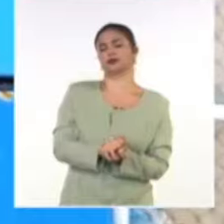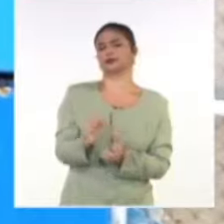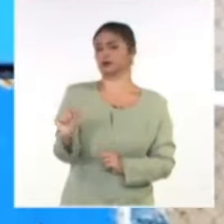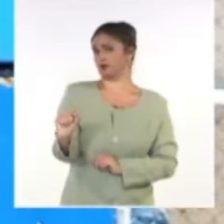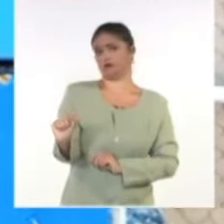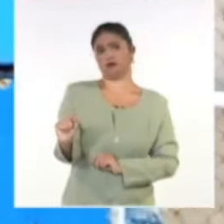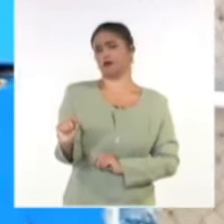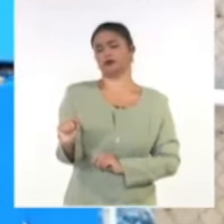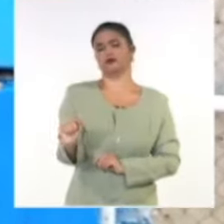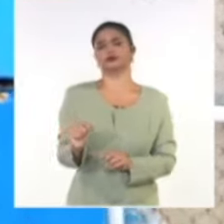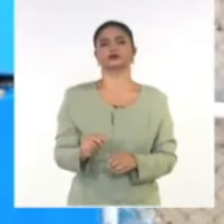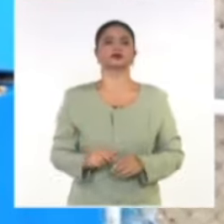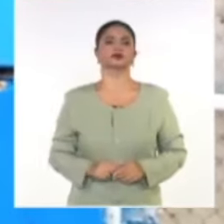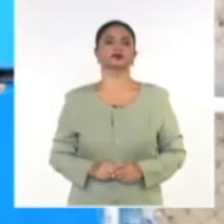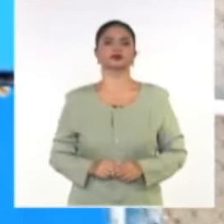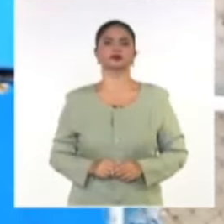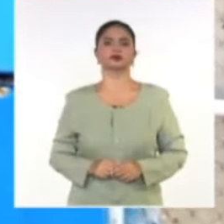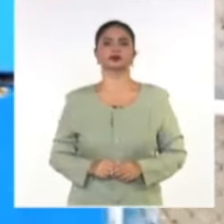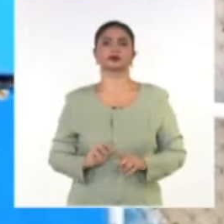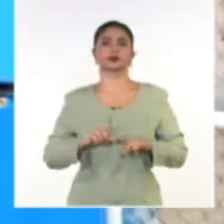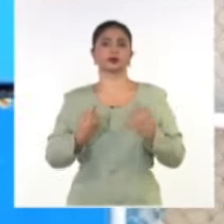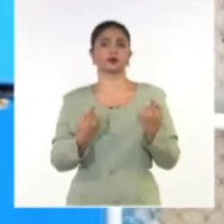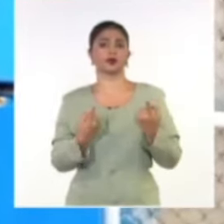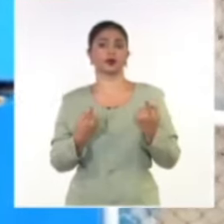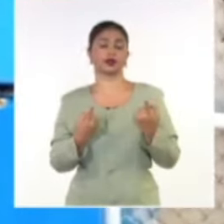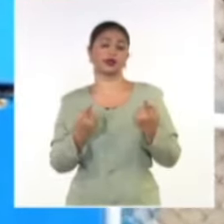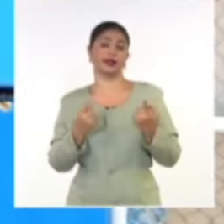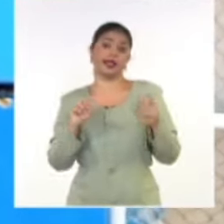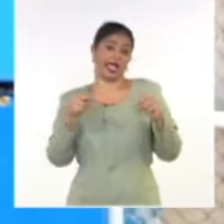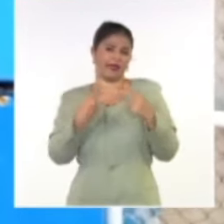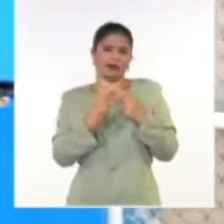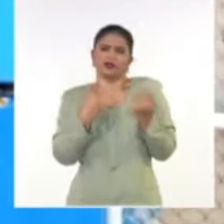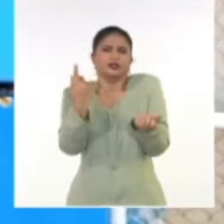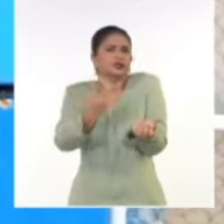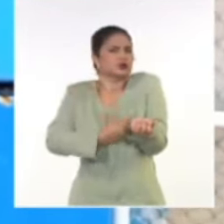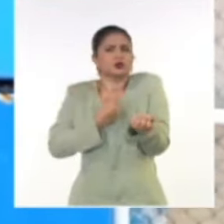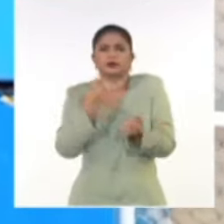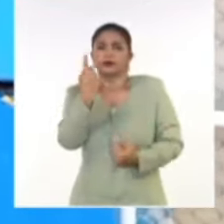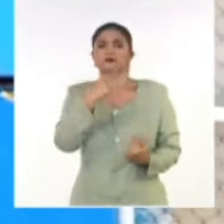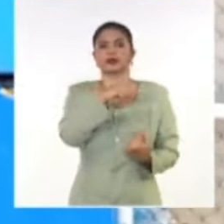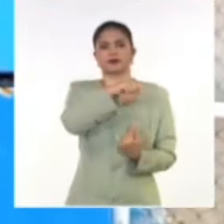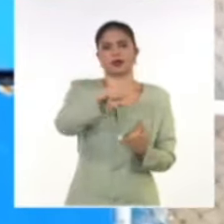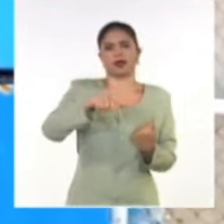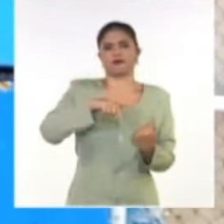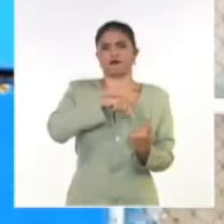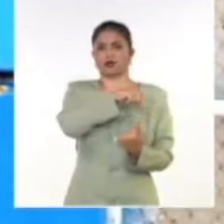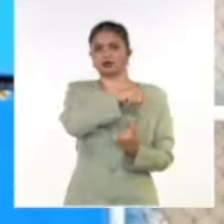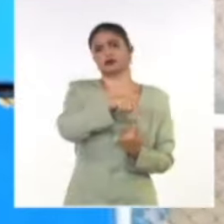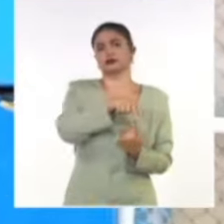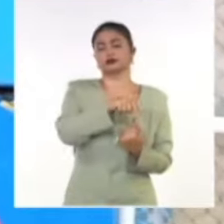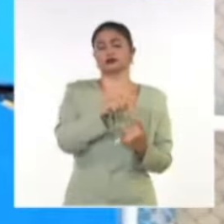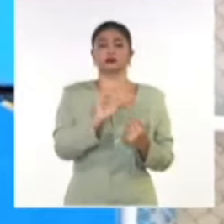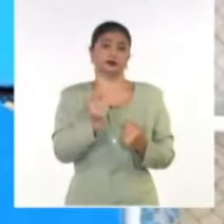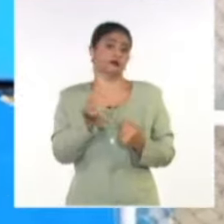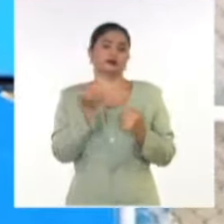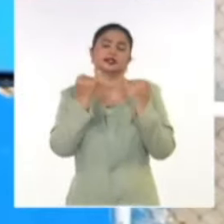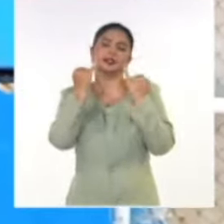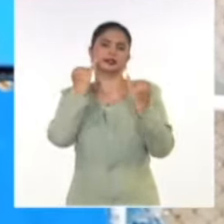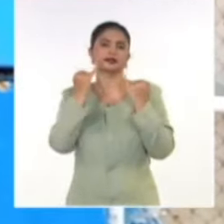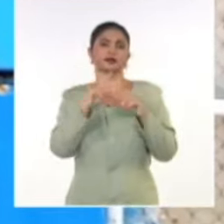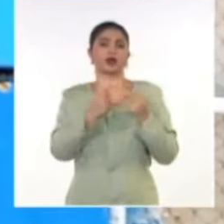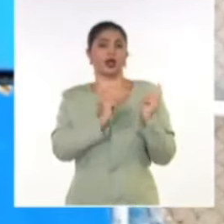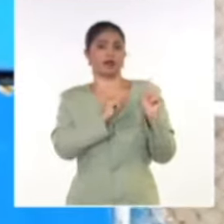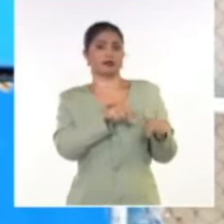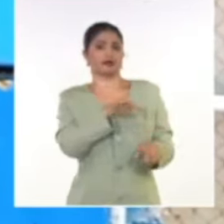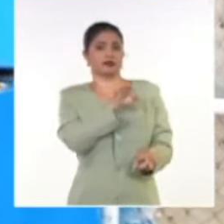de entrenar, porque a la hora de jugar me desempeñé más en primera base, pero bueno, sí le he puesto un poco de interés porque yo empecé ahí, me gusta